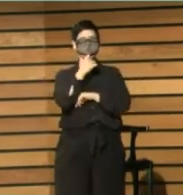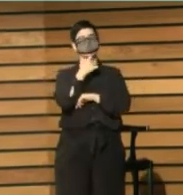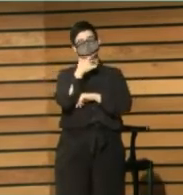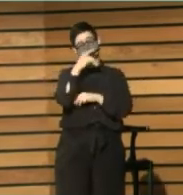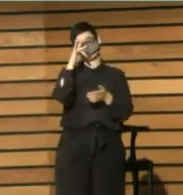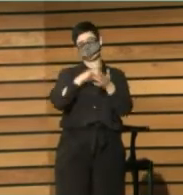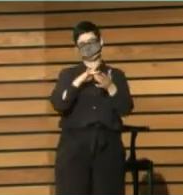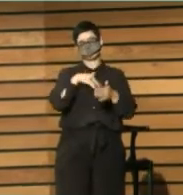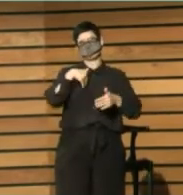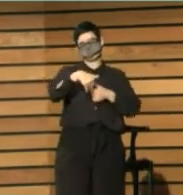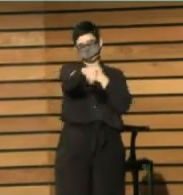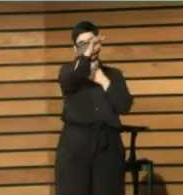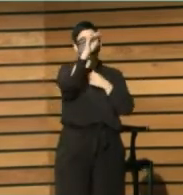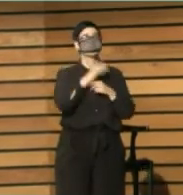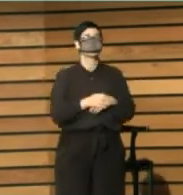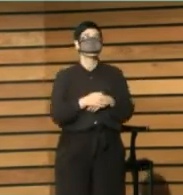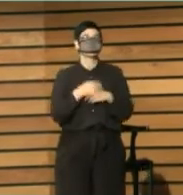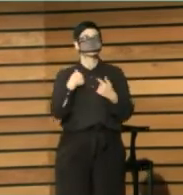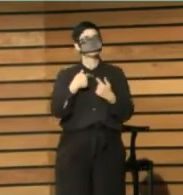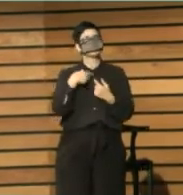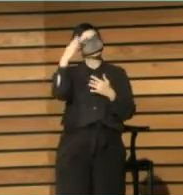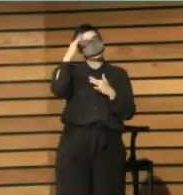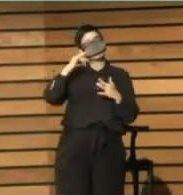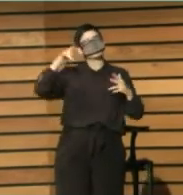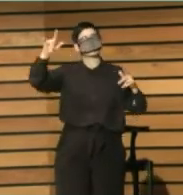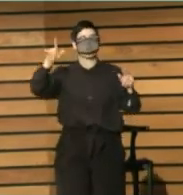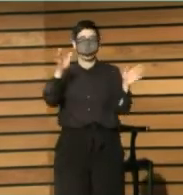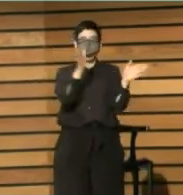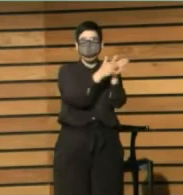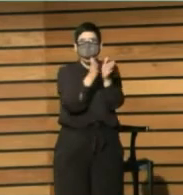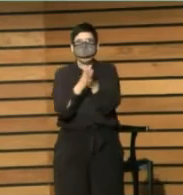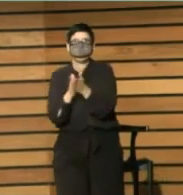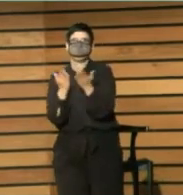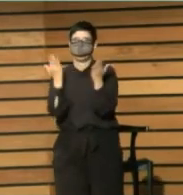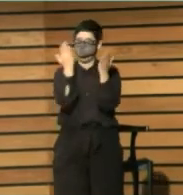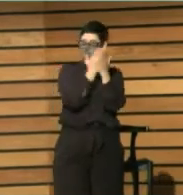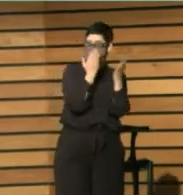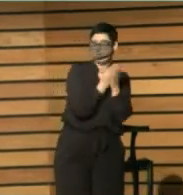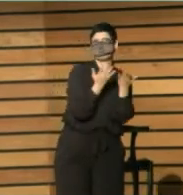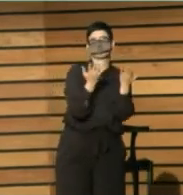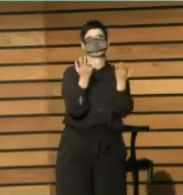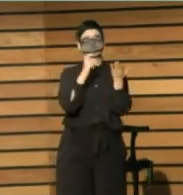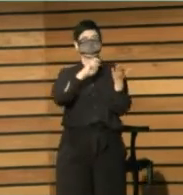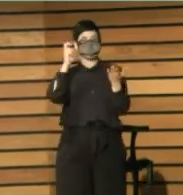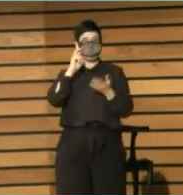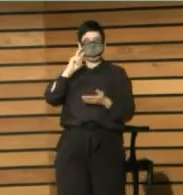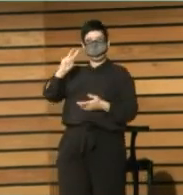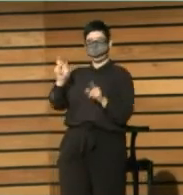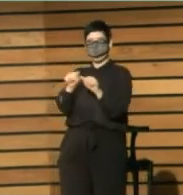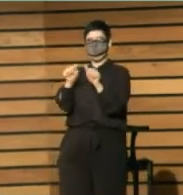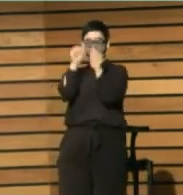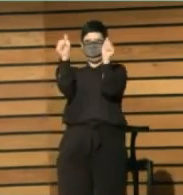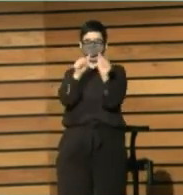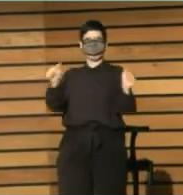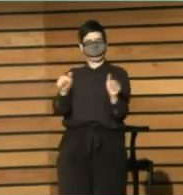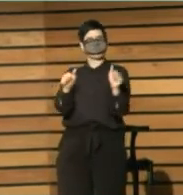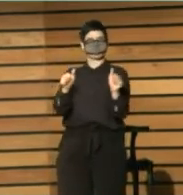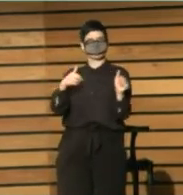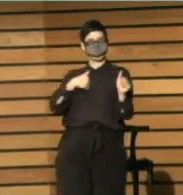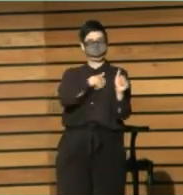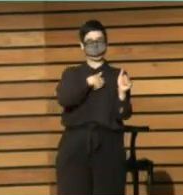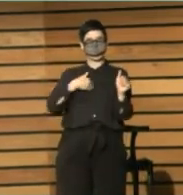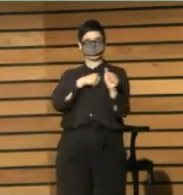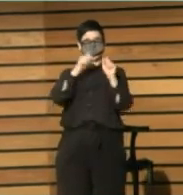la calle y veía en cada vecino, en cada compañero de la escuela, la fisonomía de un personaje que me había venido a